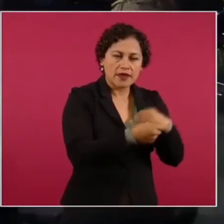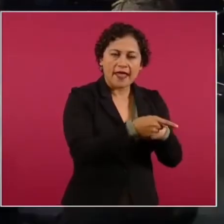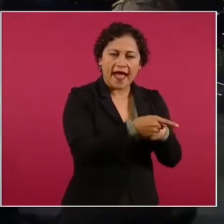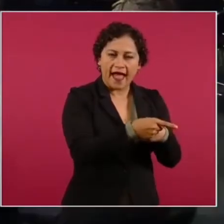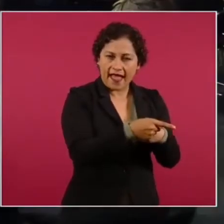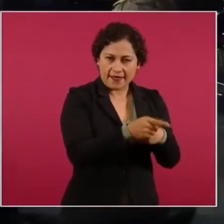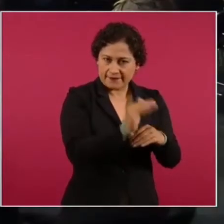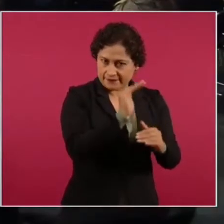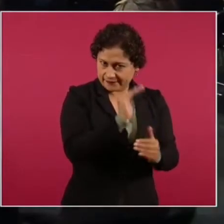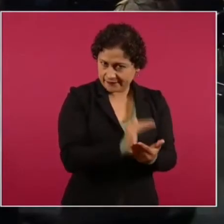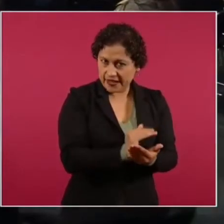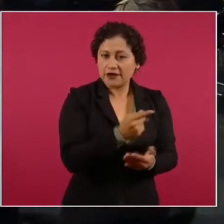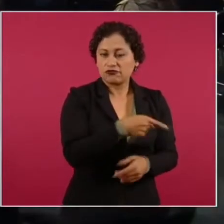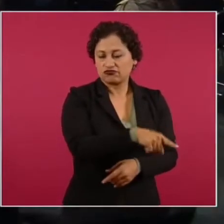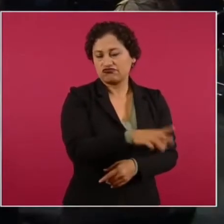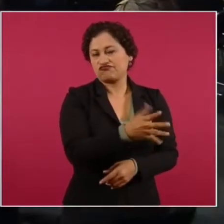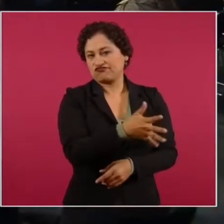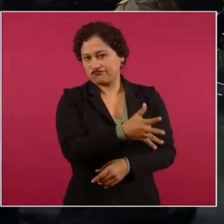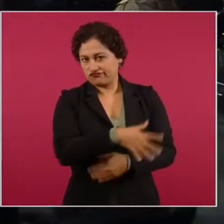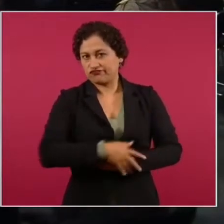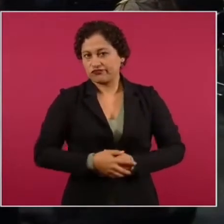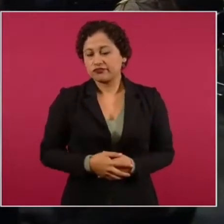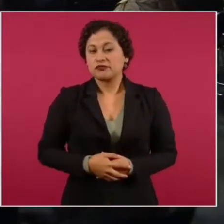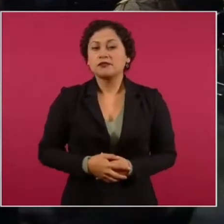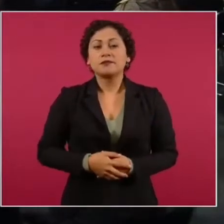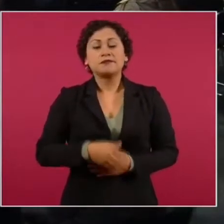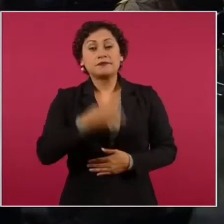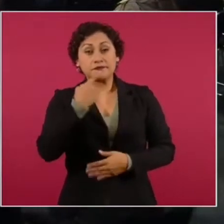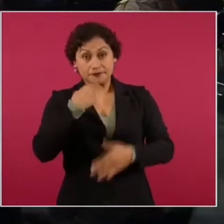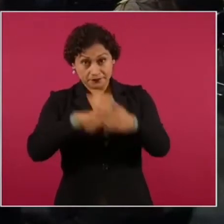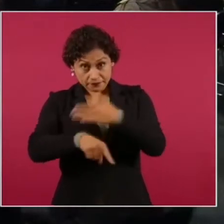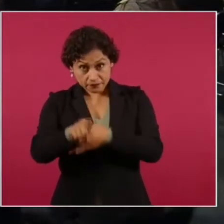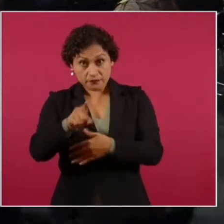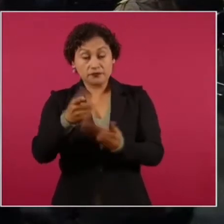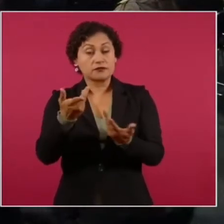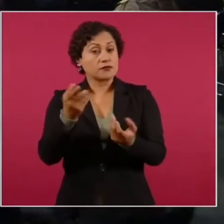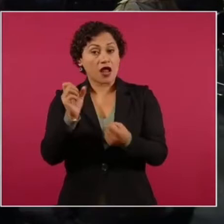¿Ya hay alguna demanda o denuncias en este caso?